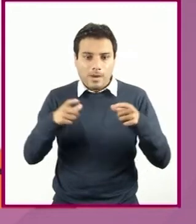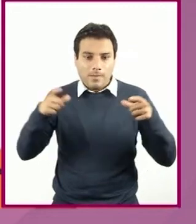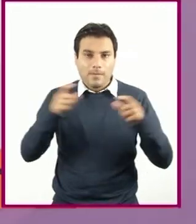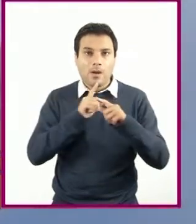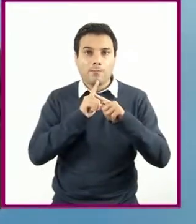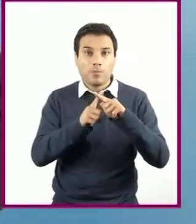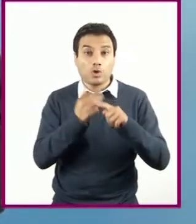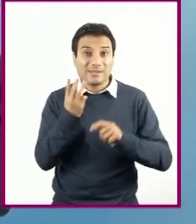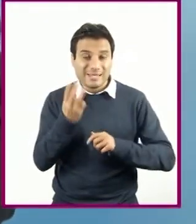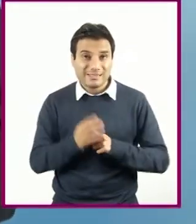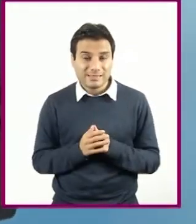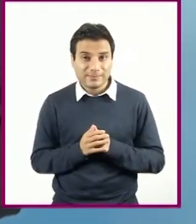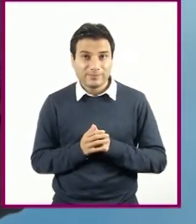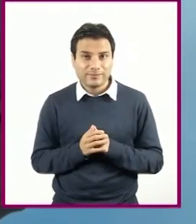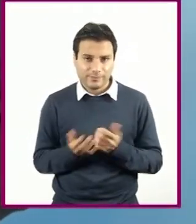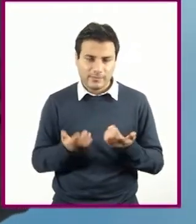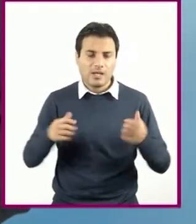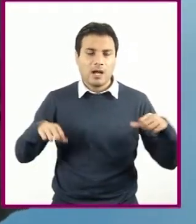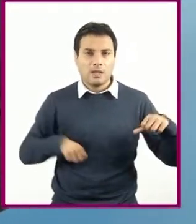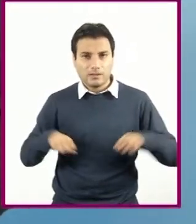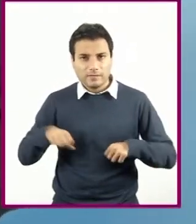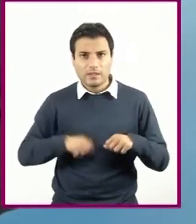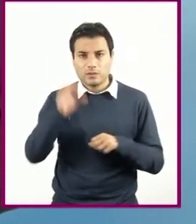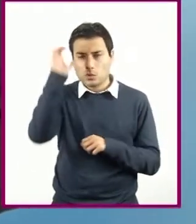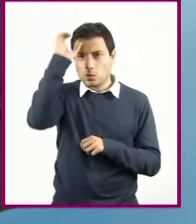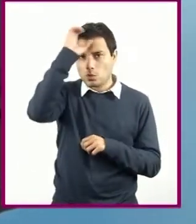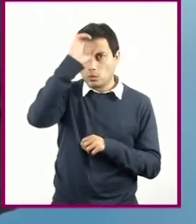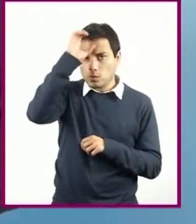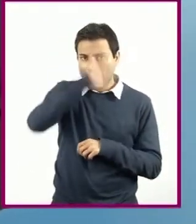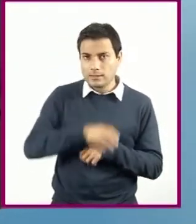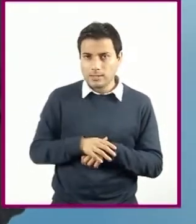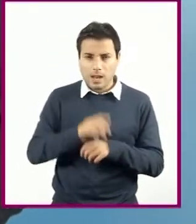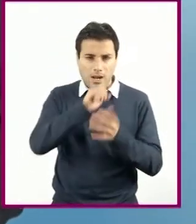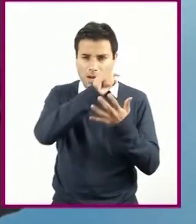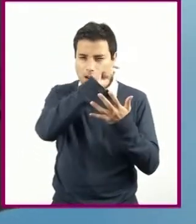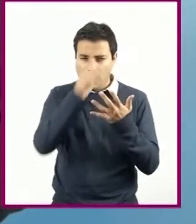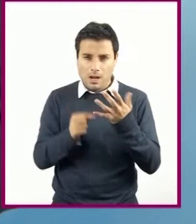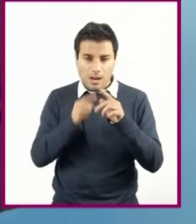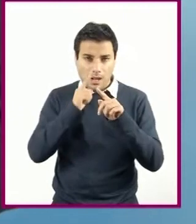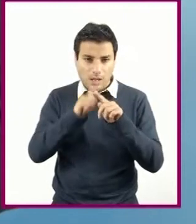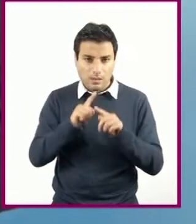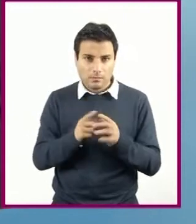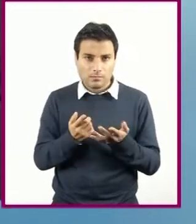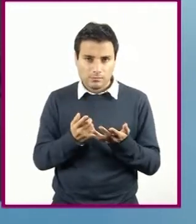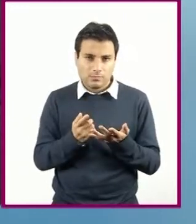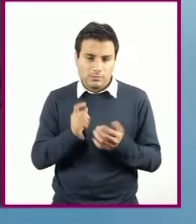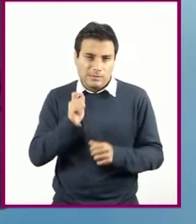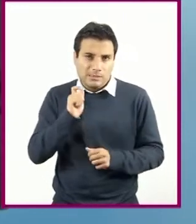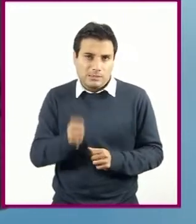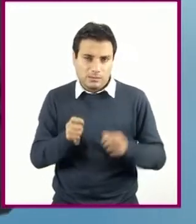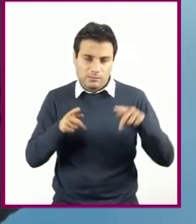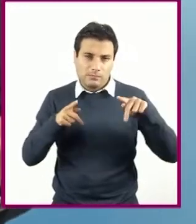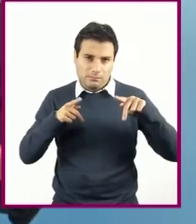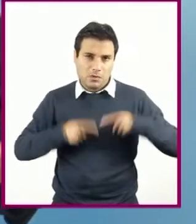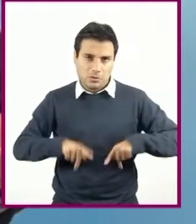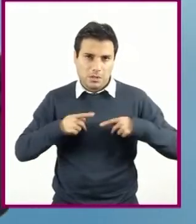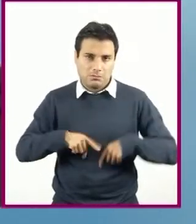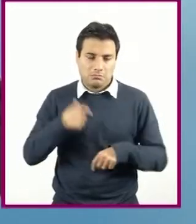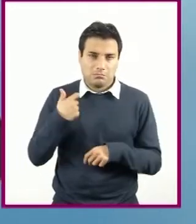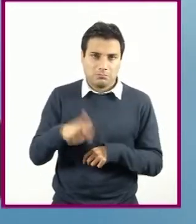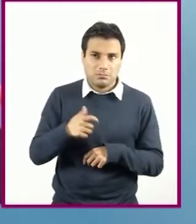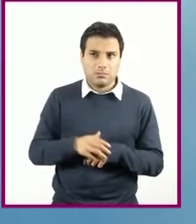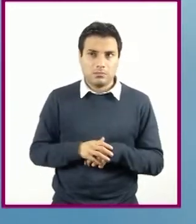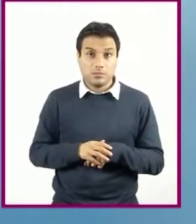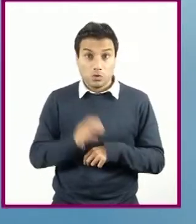Las actividades culturales se convertirían en indicador de estatus. A mayor cultura